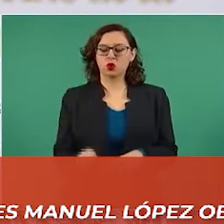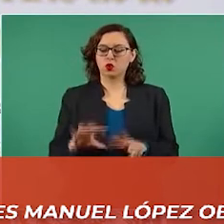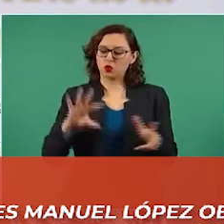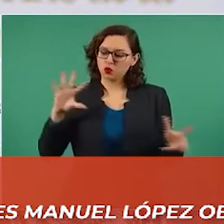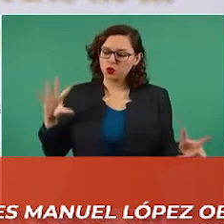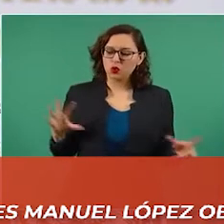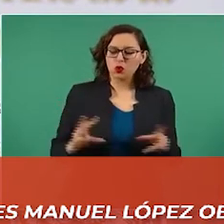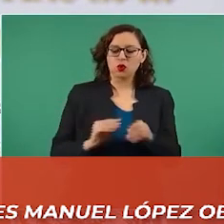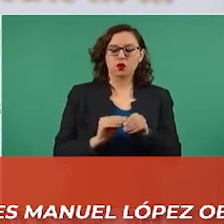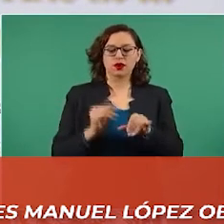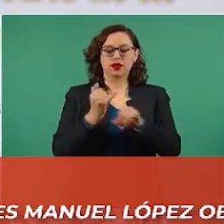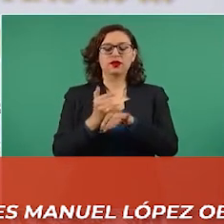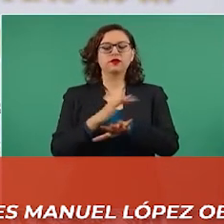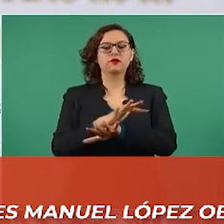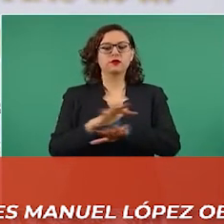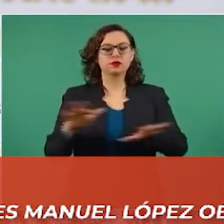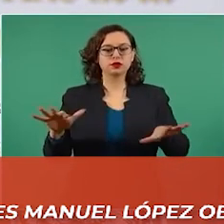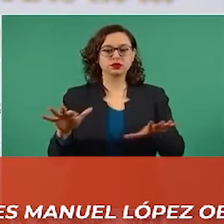va